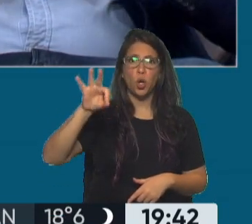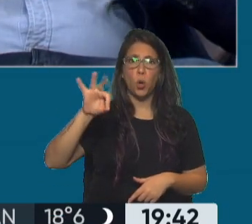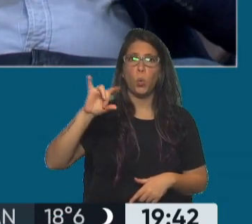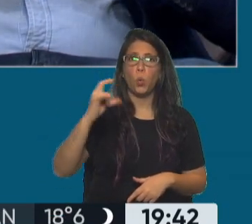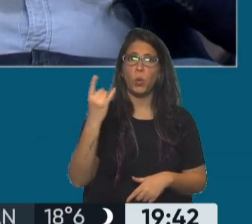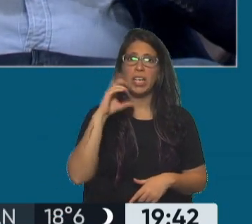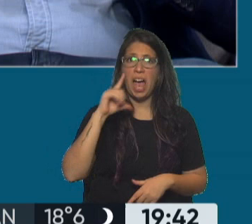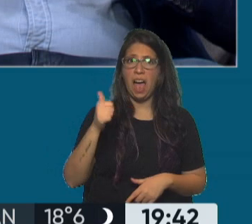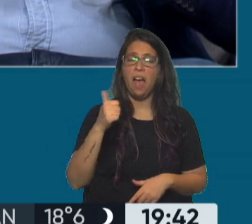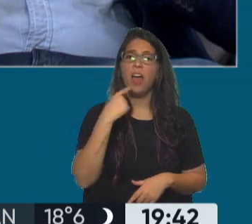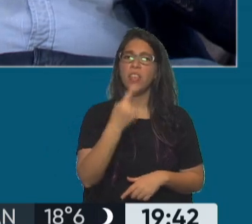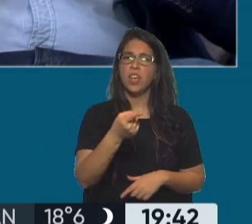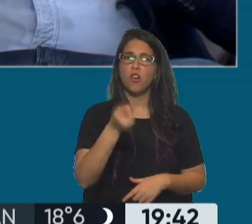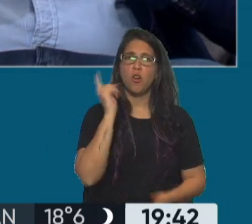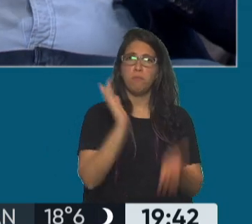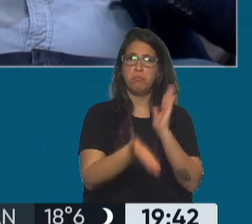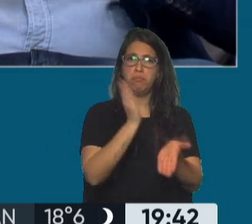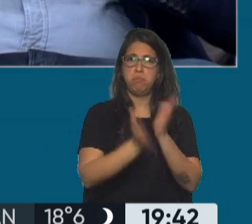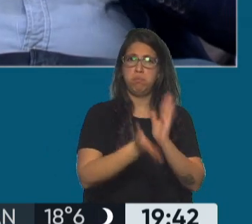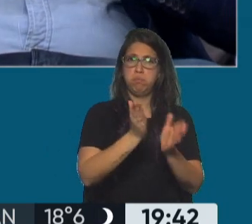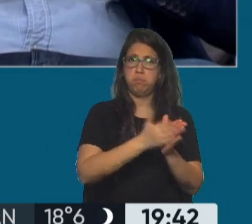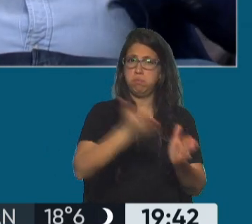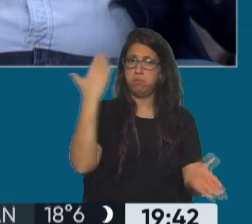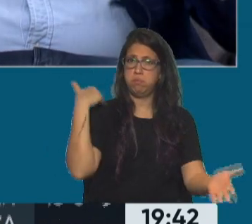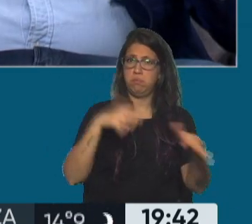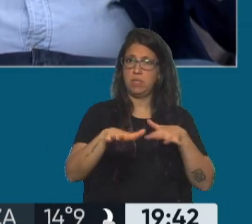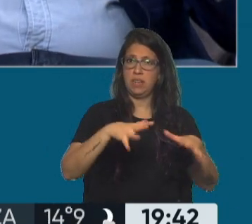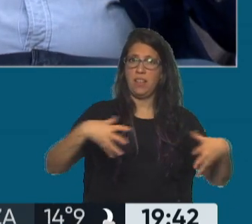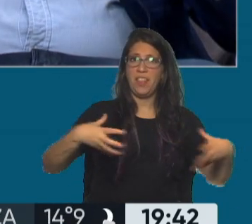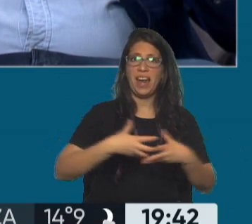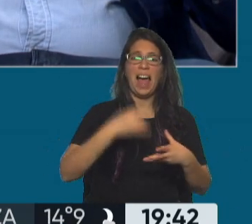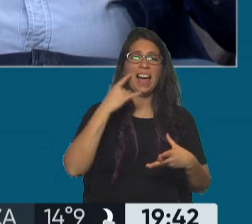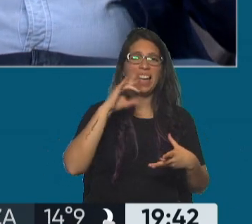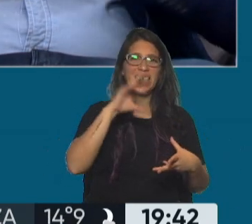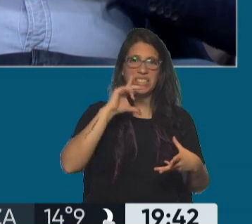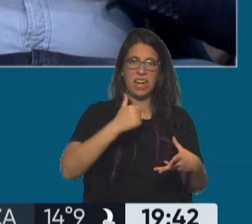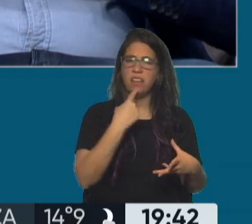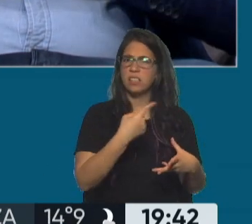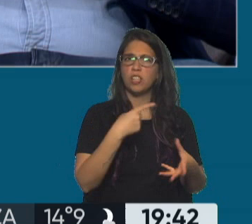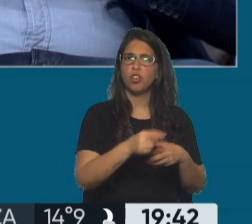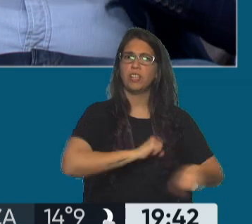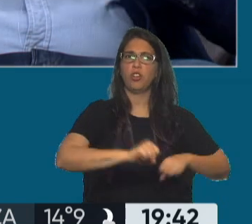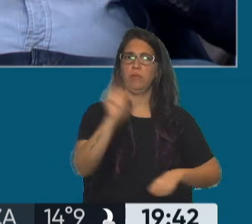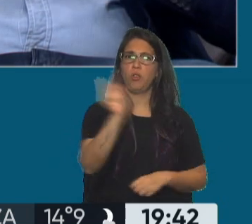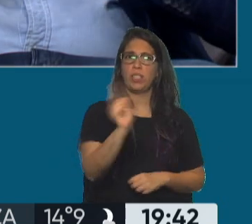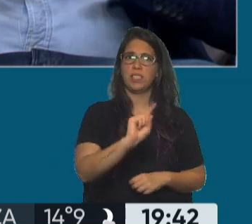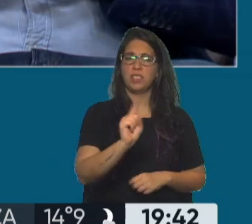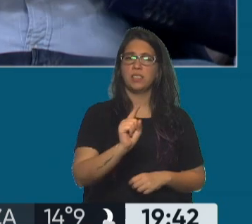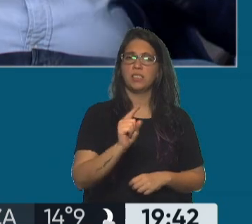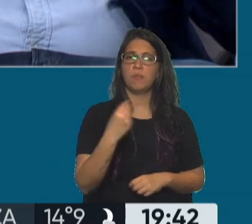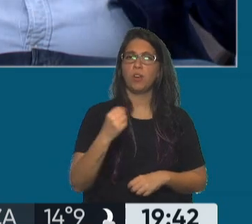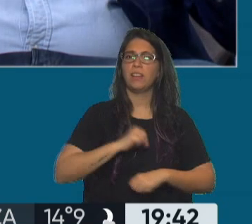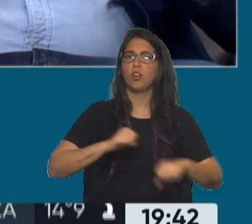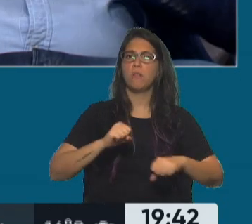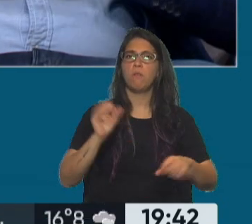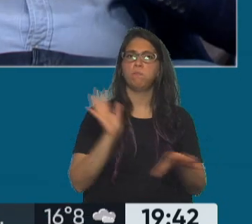los hechos violentos de la guerrilla no es terrorismo, ¿no? ¿Por qué? Porque el terrorismo expande